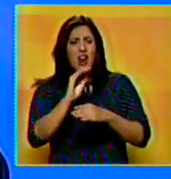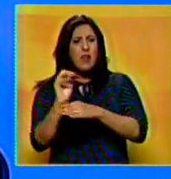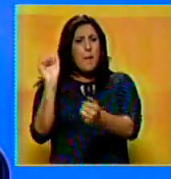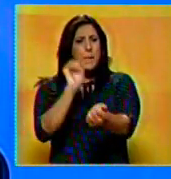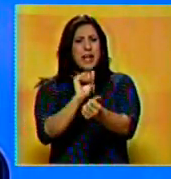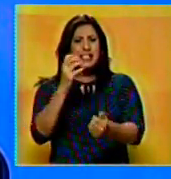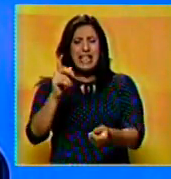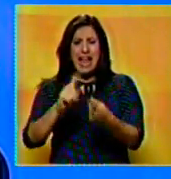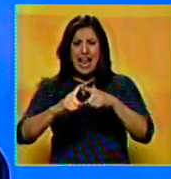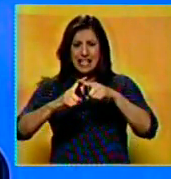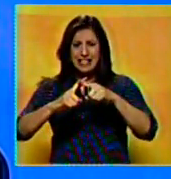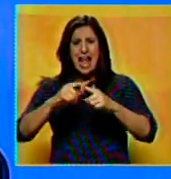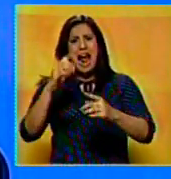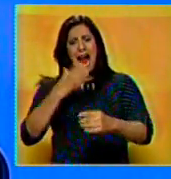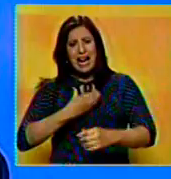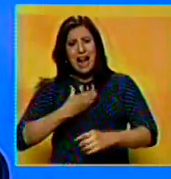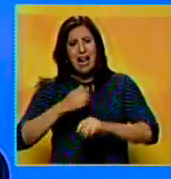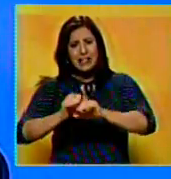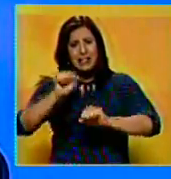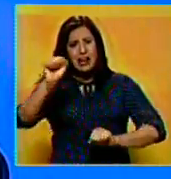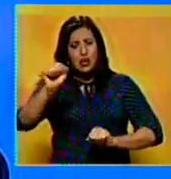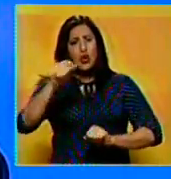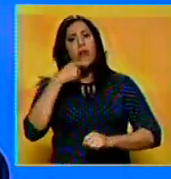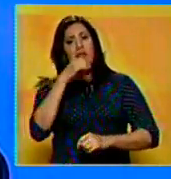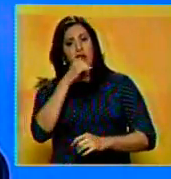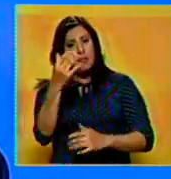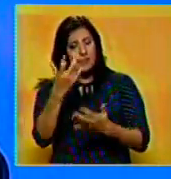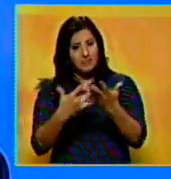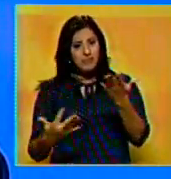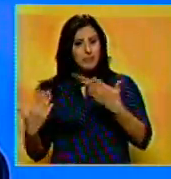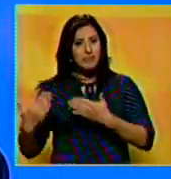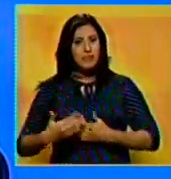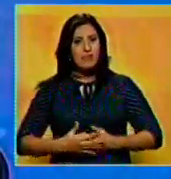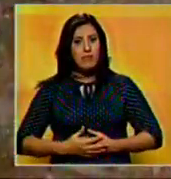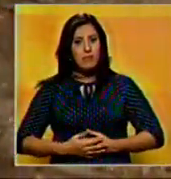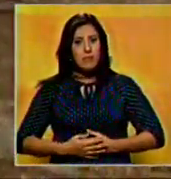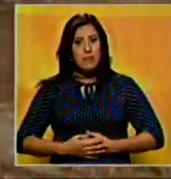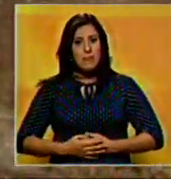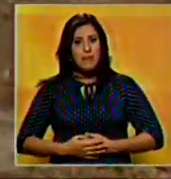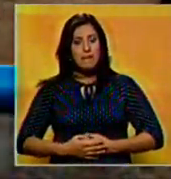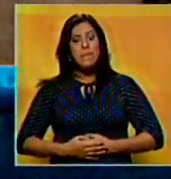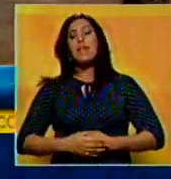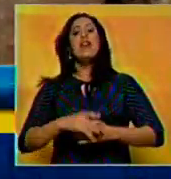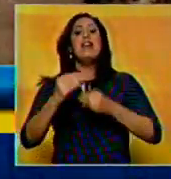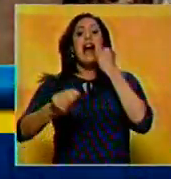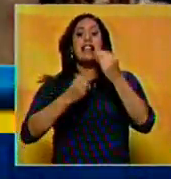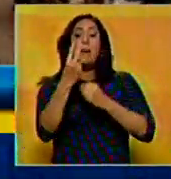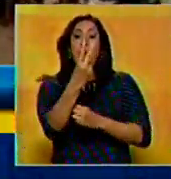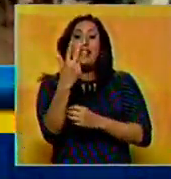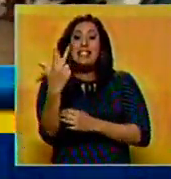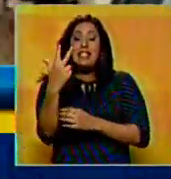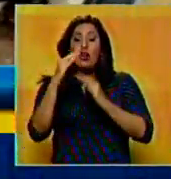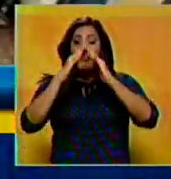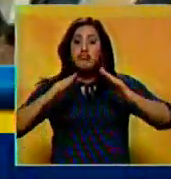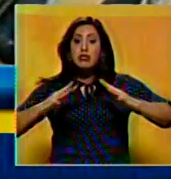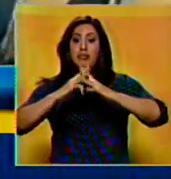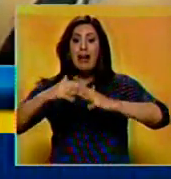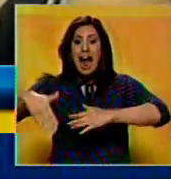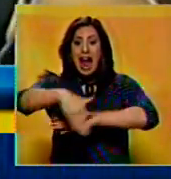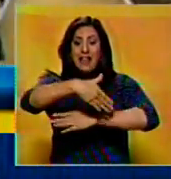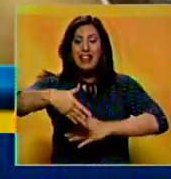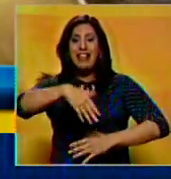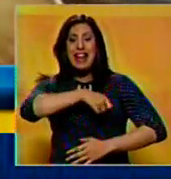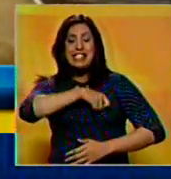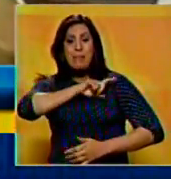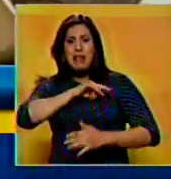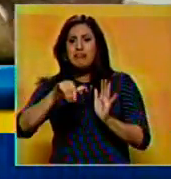del exalcalde Daniel Ceballos. Javier Faría nos amplía esta información. Instalaron 25 carpas en la Avenida España,